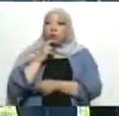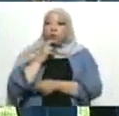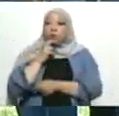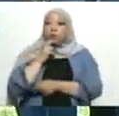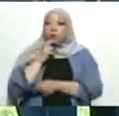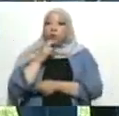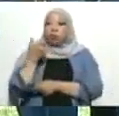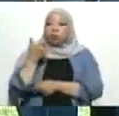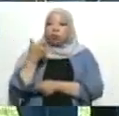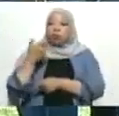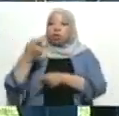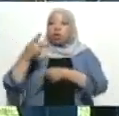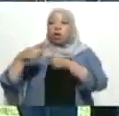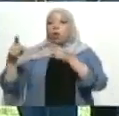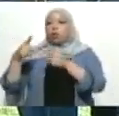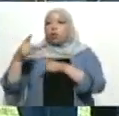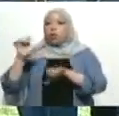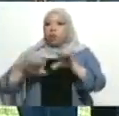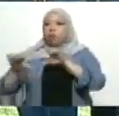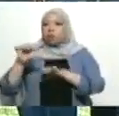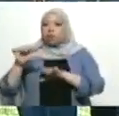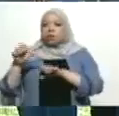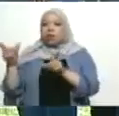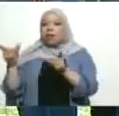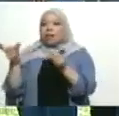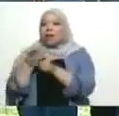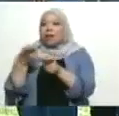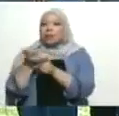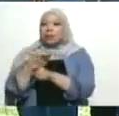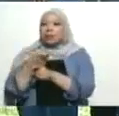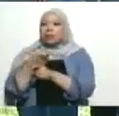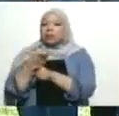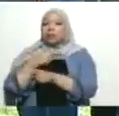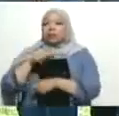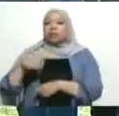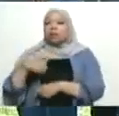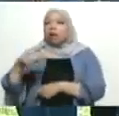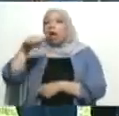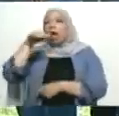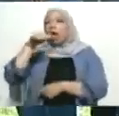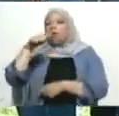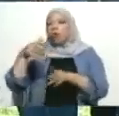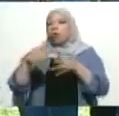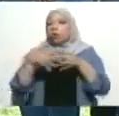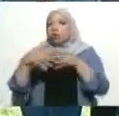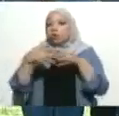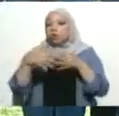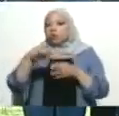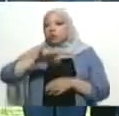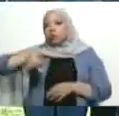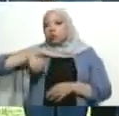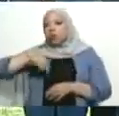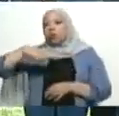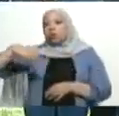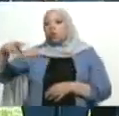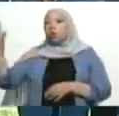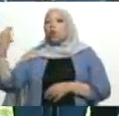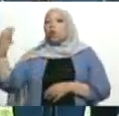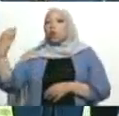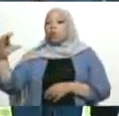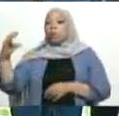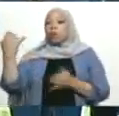el coltán, también entregarle el gas, también entregarle nuestras aguas al imperialismo. Pero Colombia,